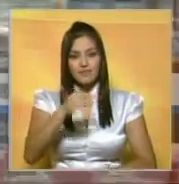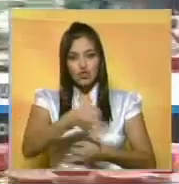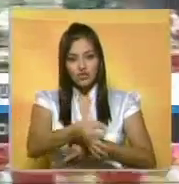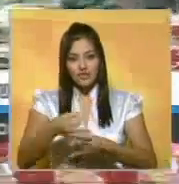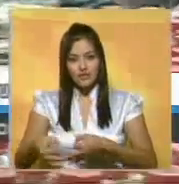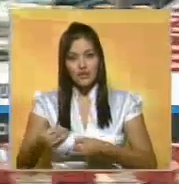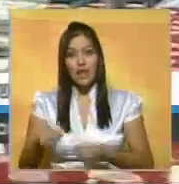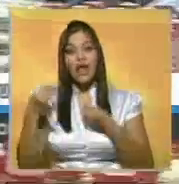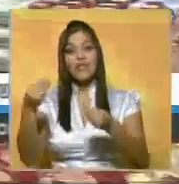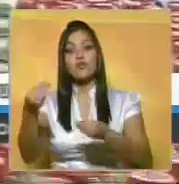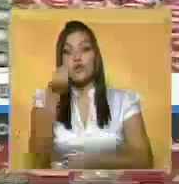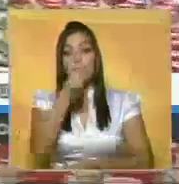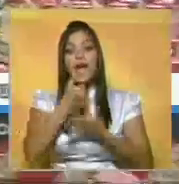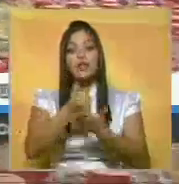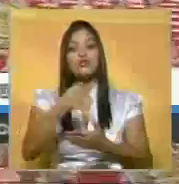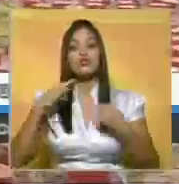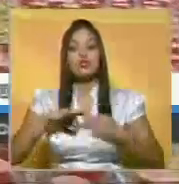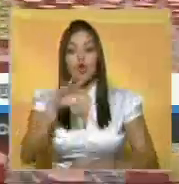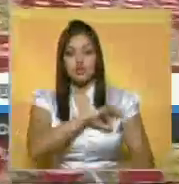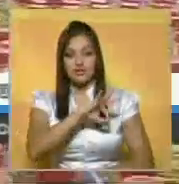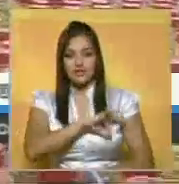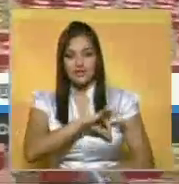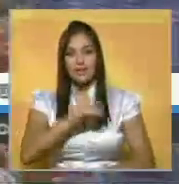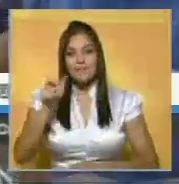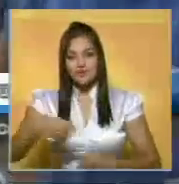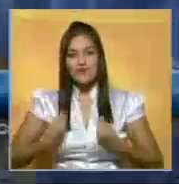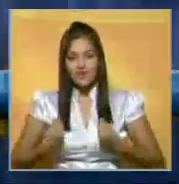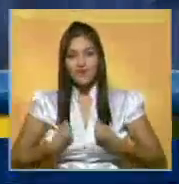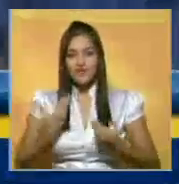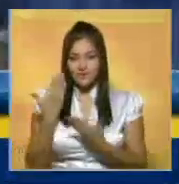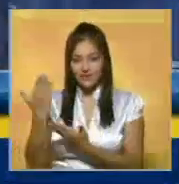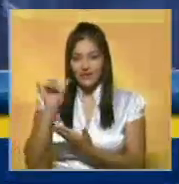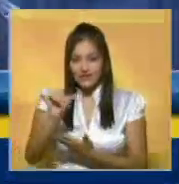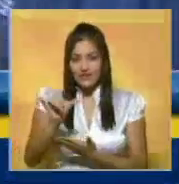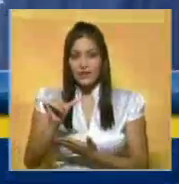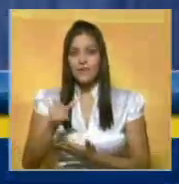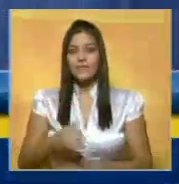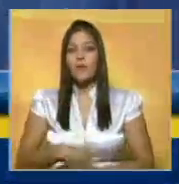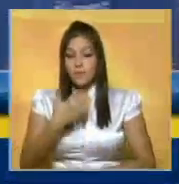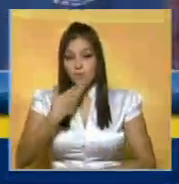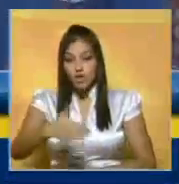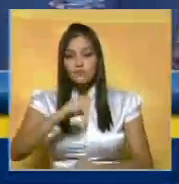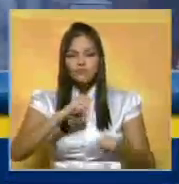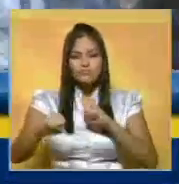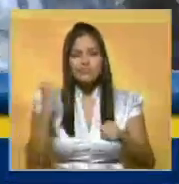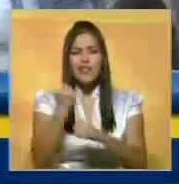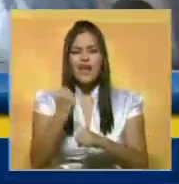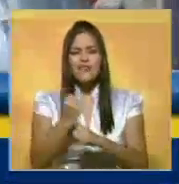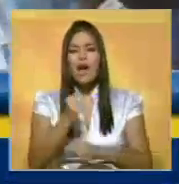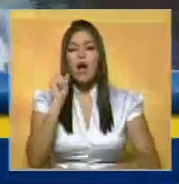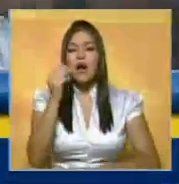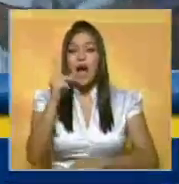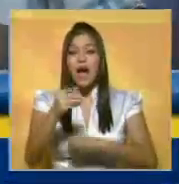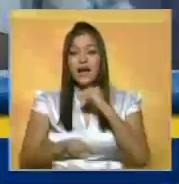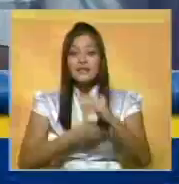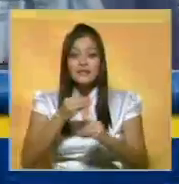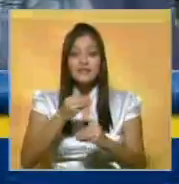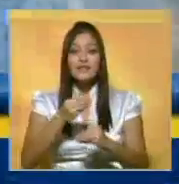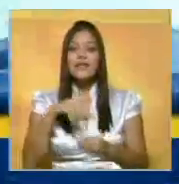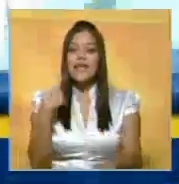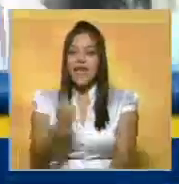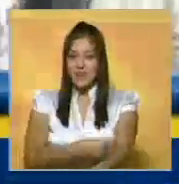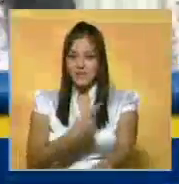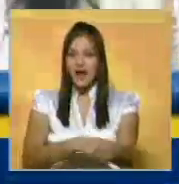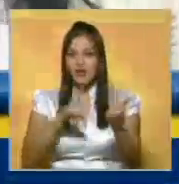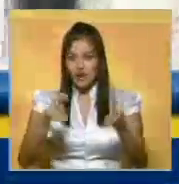hizo entrega de alimentos, ayudas sociales a los habitantes de esta zona indígena. Dijo que en su próxima gestión pondrá en marcha el Plan Hermana